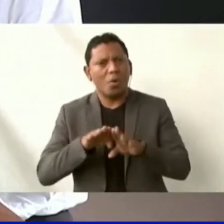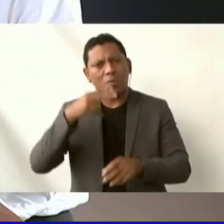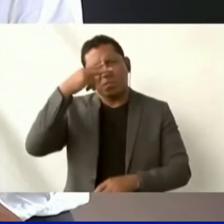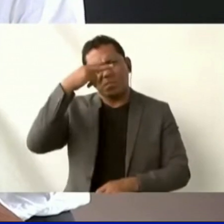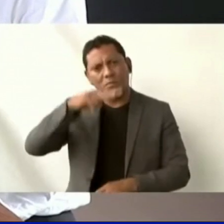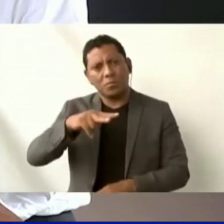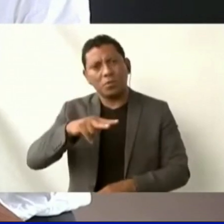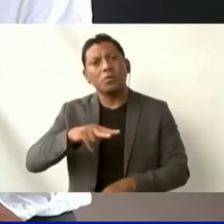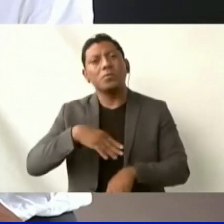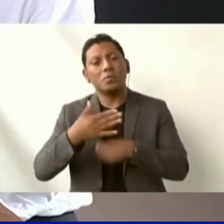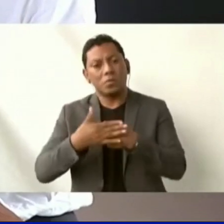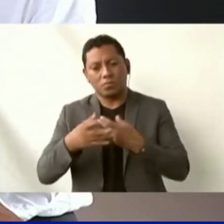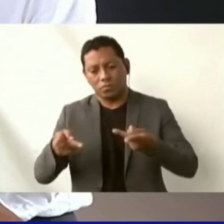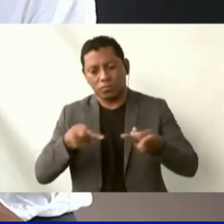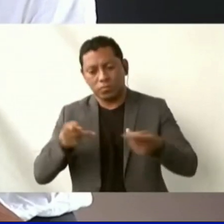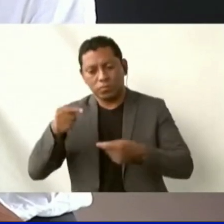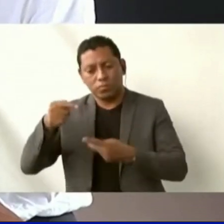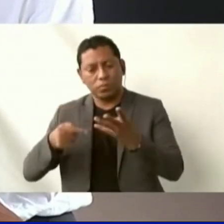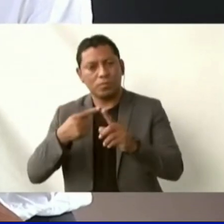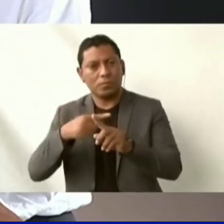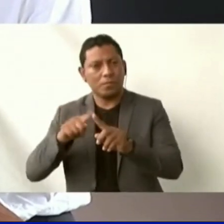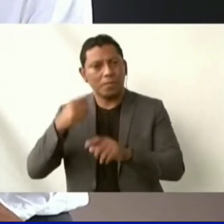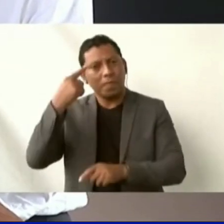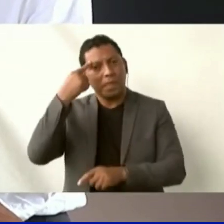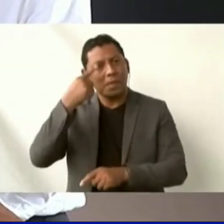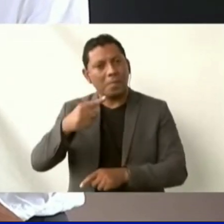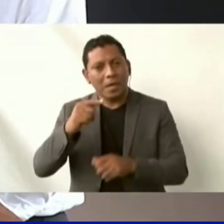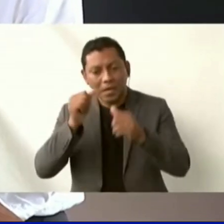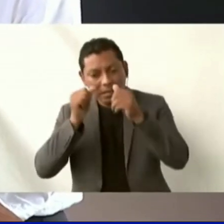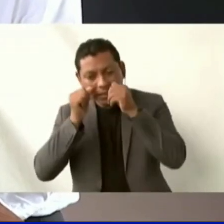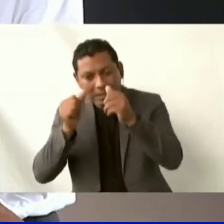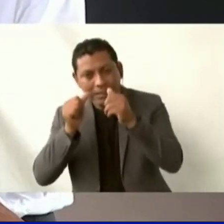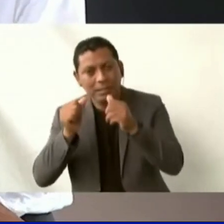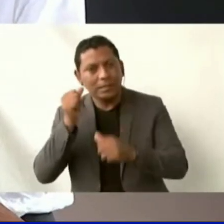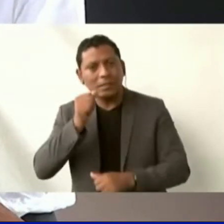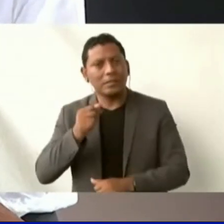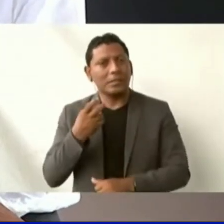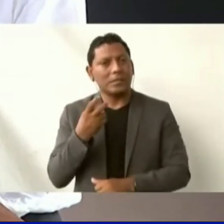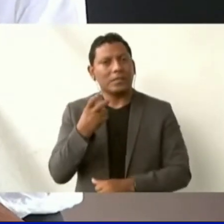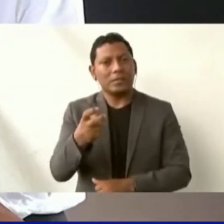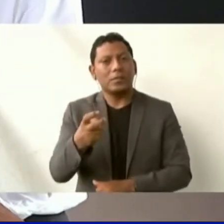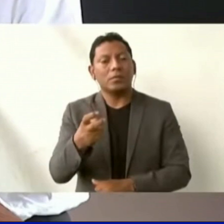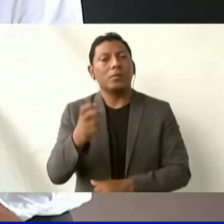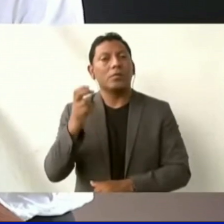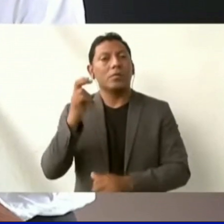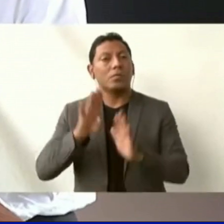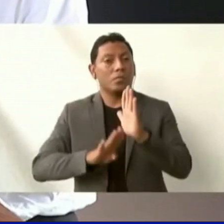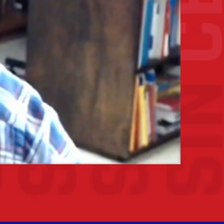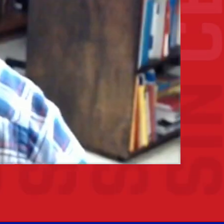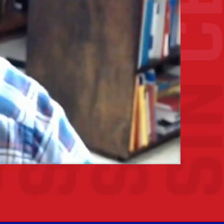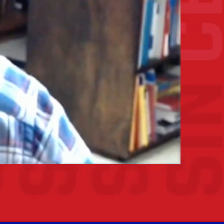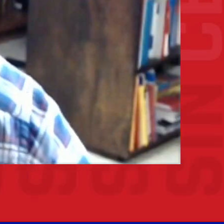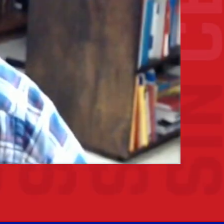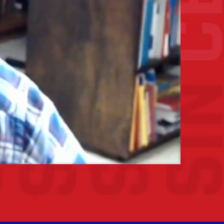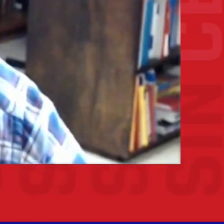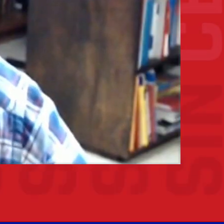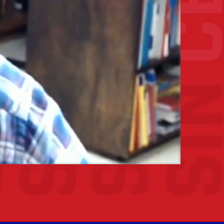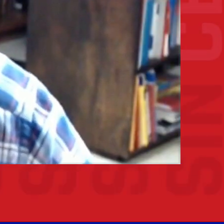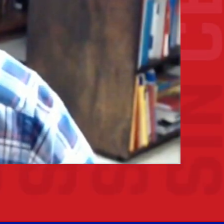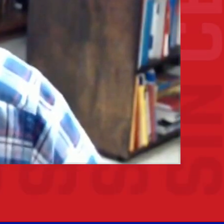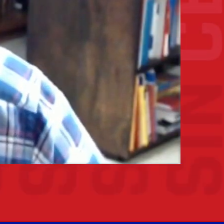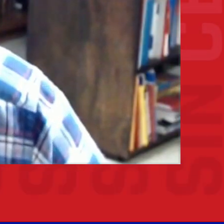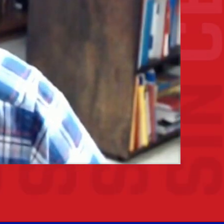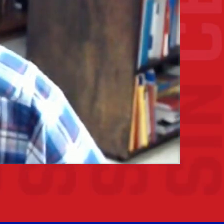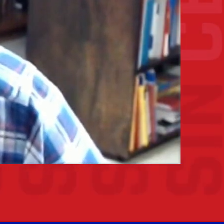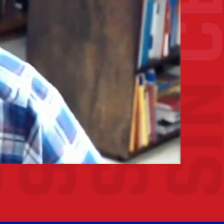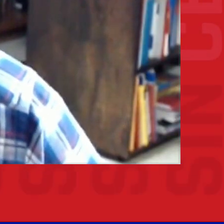Estados Unidos. Y ese personaje que fue tan discriminado, que fue tan, y que ha sido tan vilipendiado, pues yo creo que